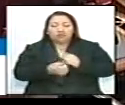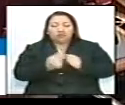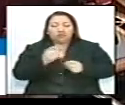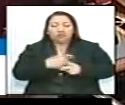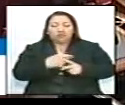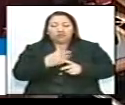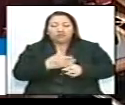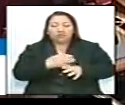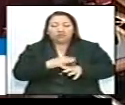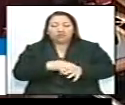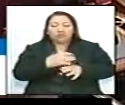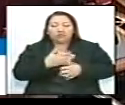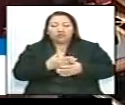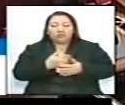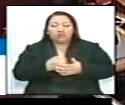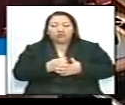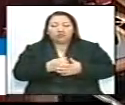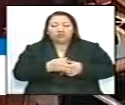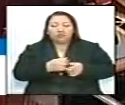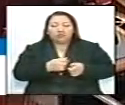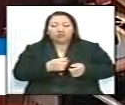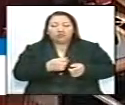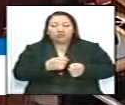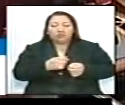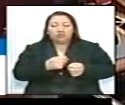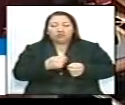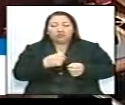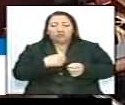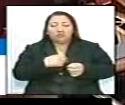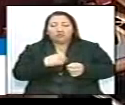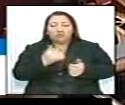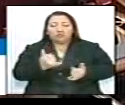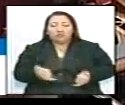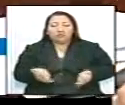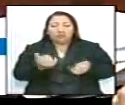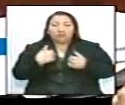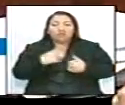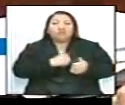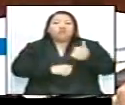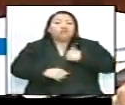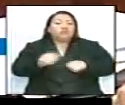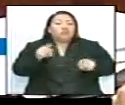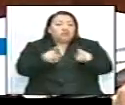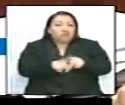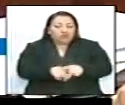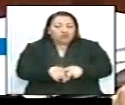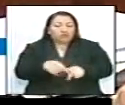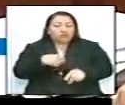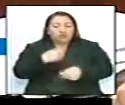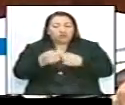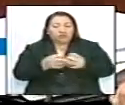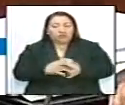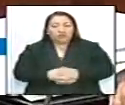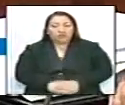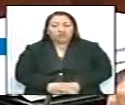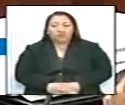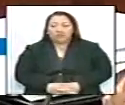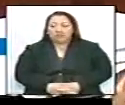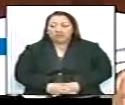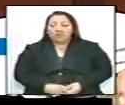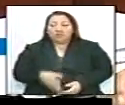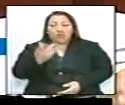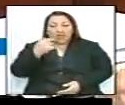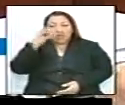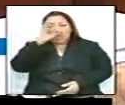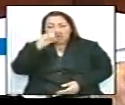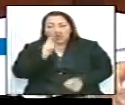corruptos. Y es el mismo escenario el que estamos viviendo el día de hoy. Entonces yo digo, hay que buscar